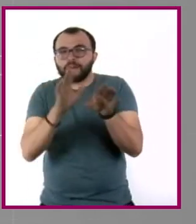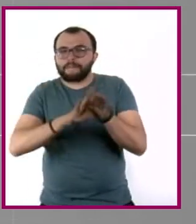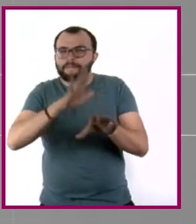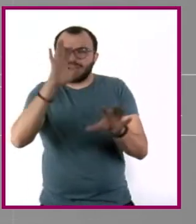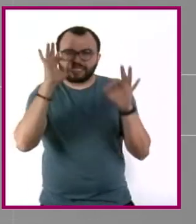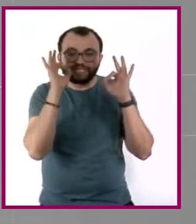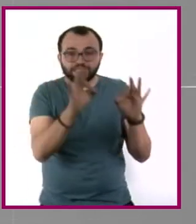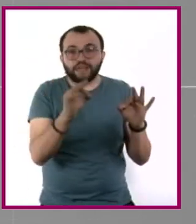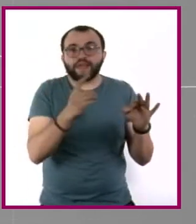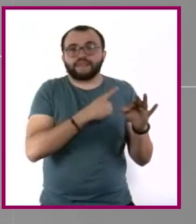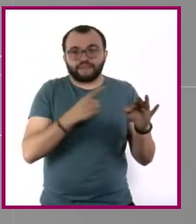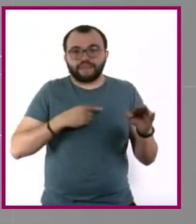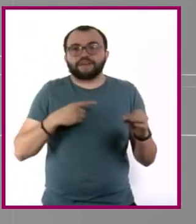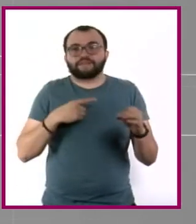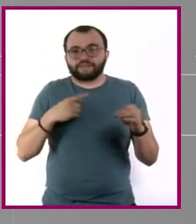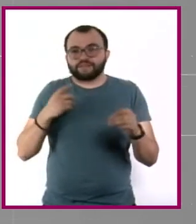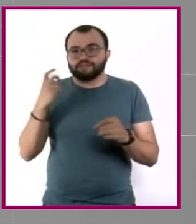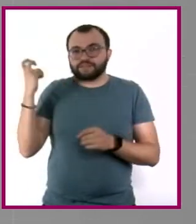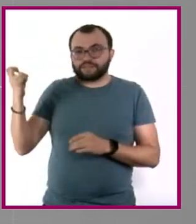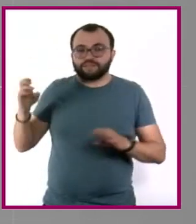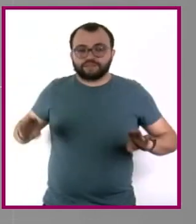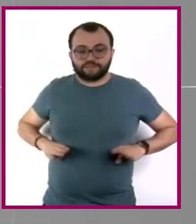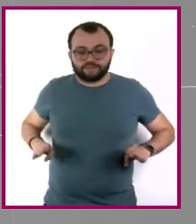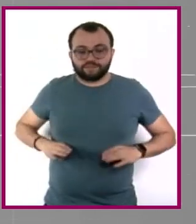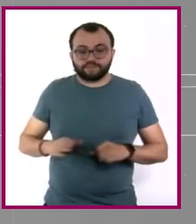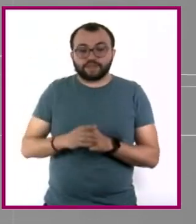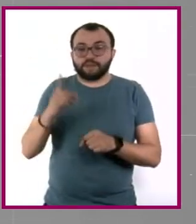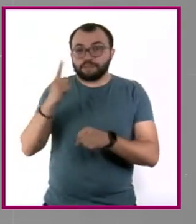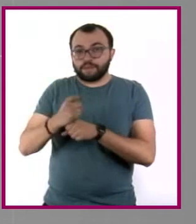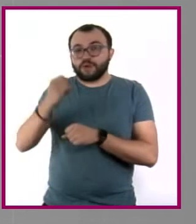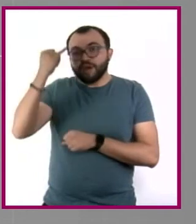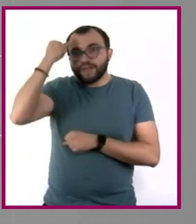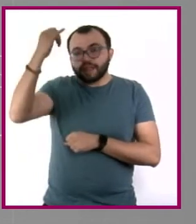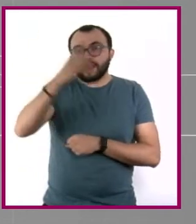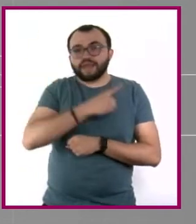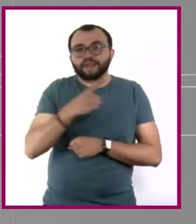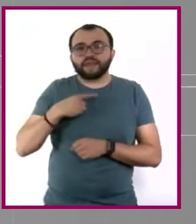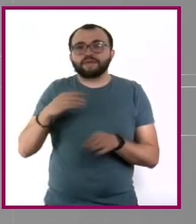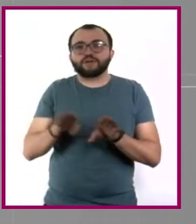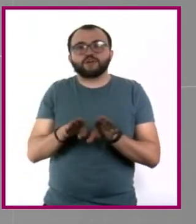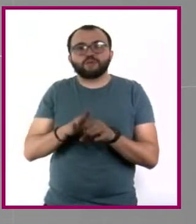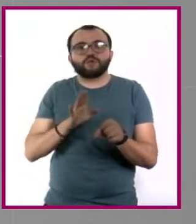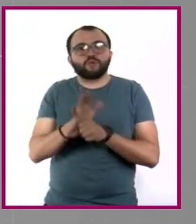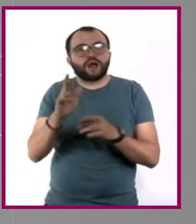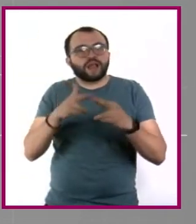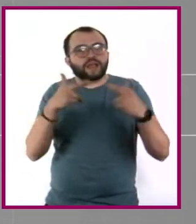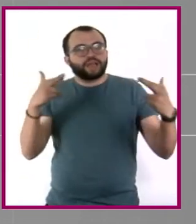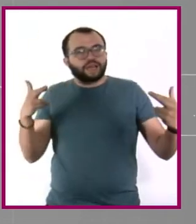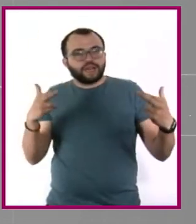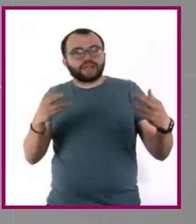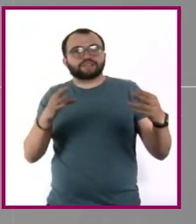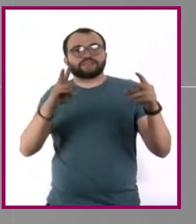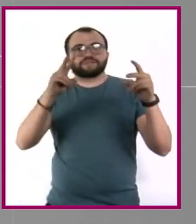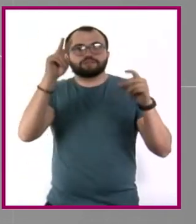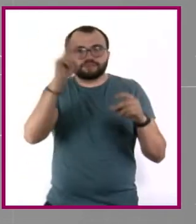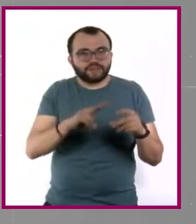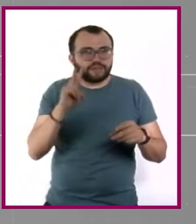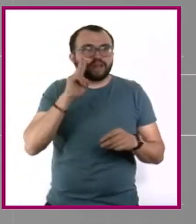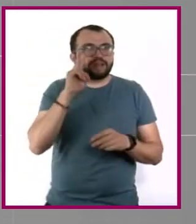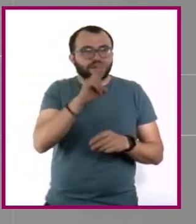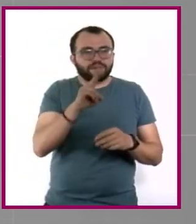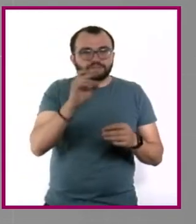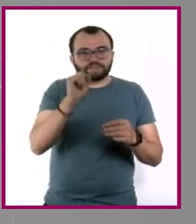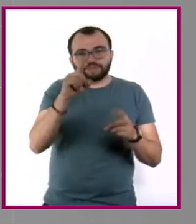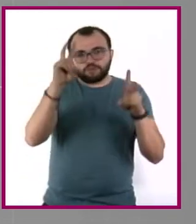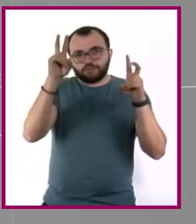siguientes características. Primero, las ideas deben de tener una coherencia, o sea, estar relacionadas entre sí y con el tema principal del texto